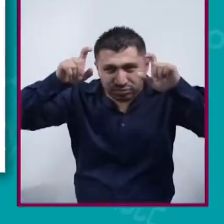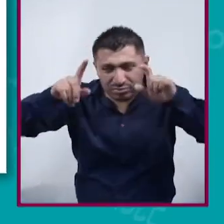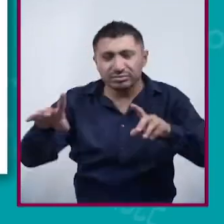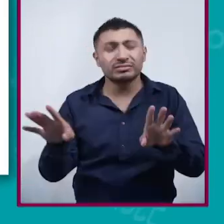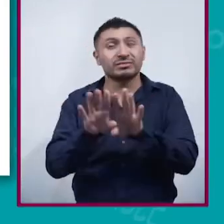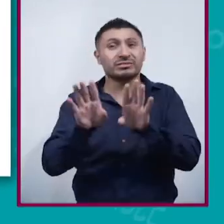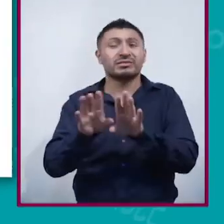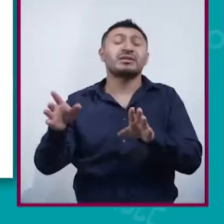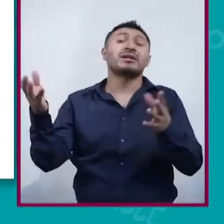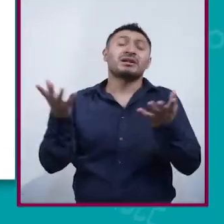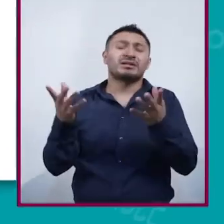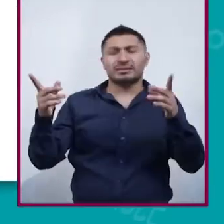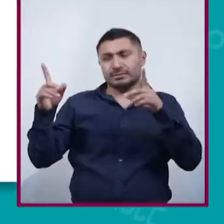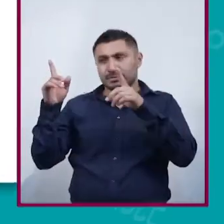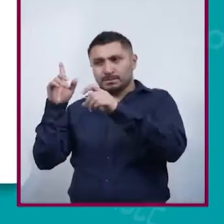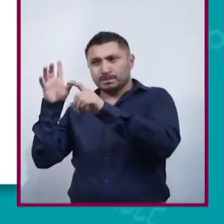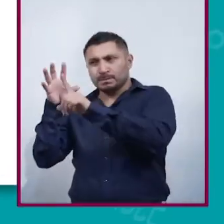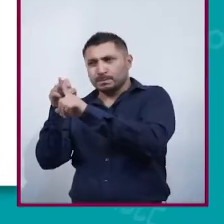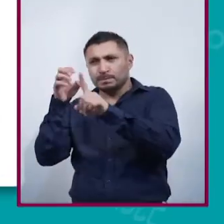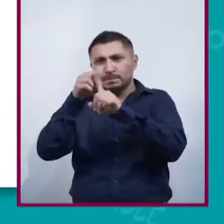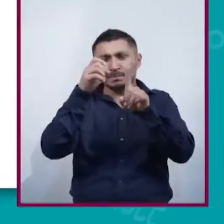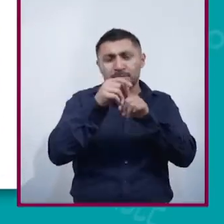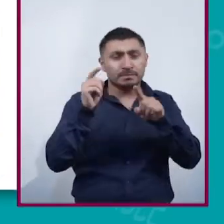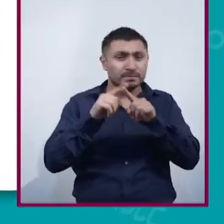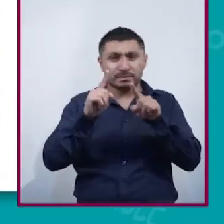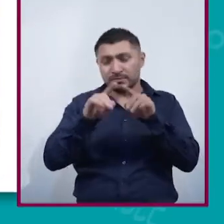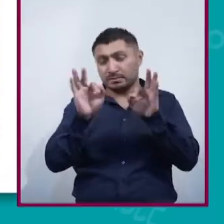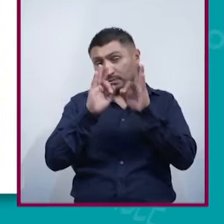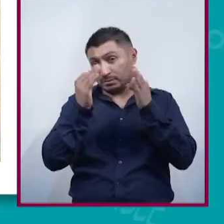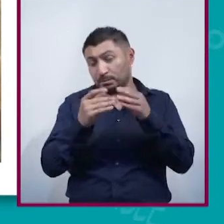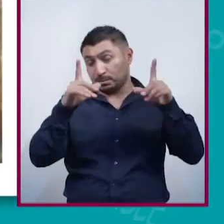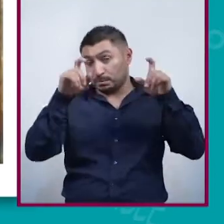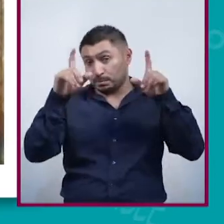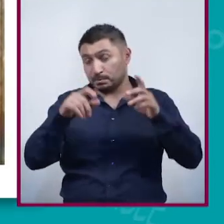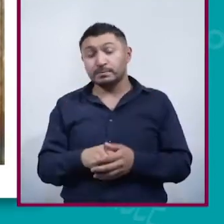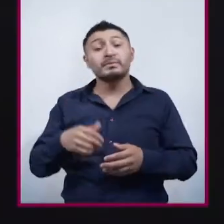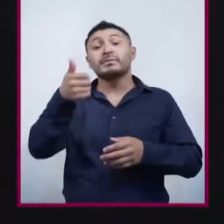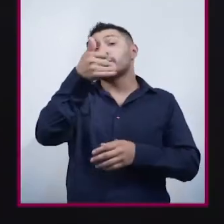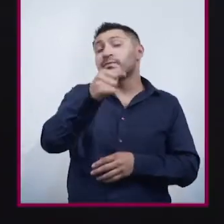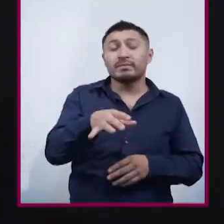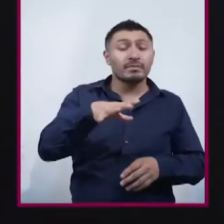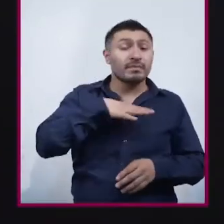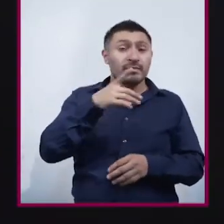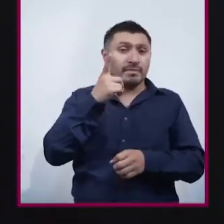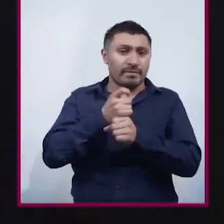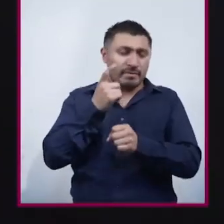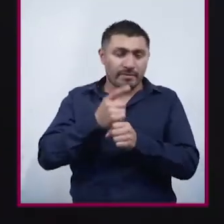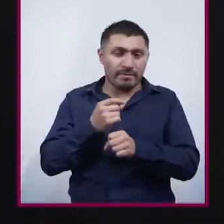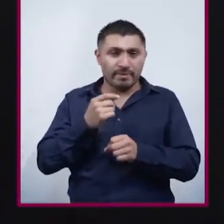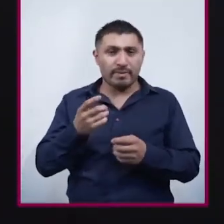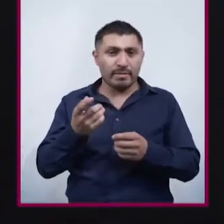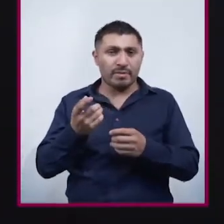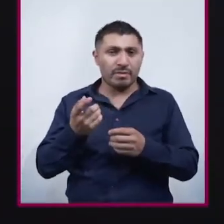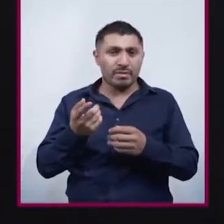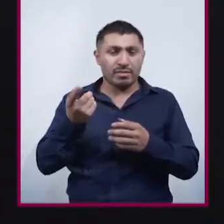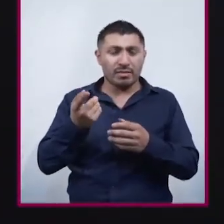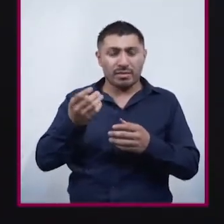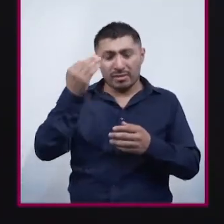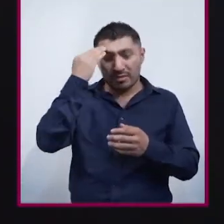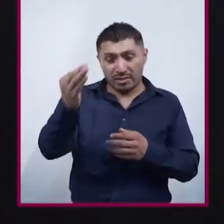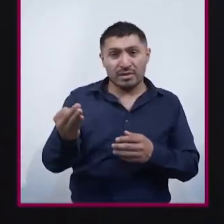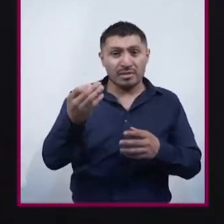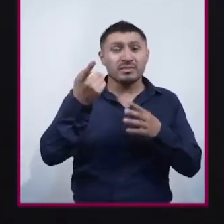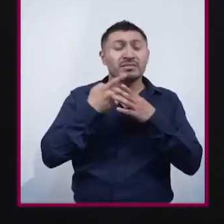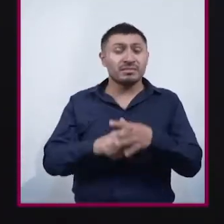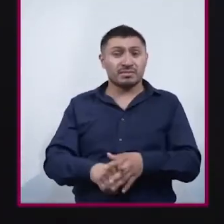registraron batallas, expediciones, reuniones especiales, paisajes y ciudades. Así comenzaron los primeros pasos de esta nueva